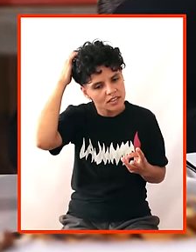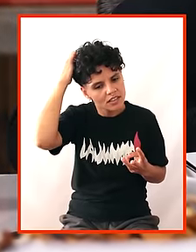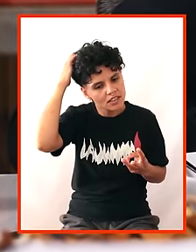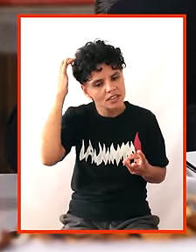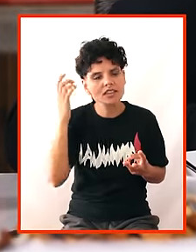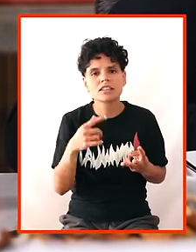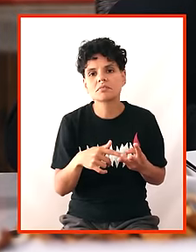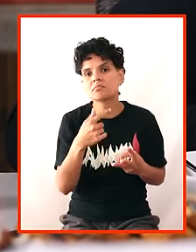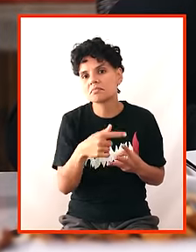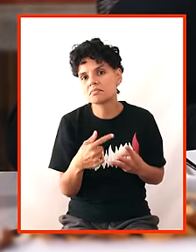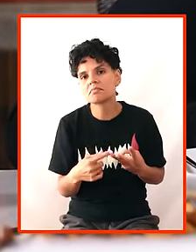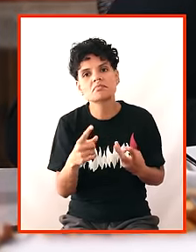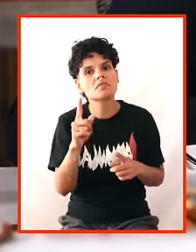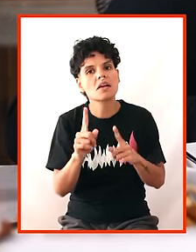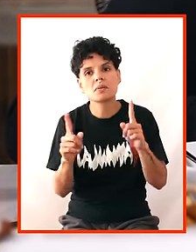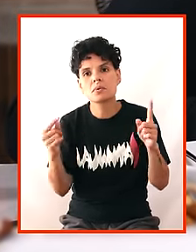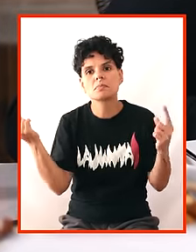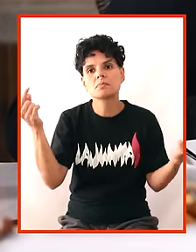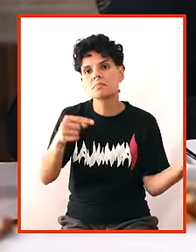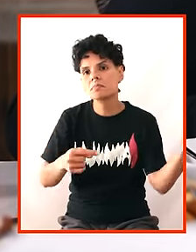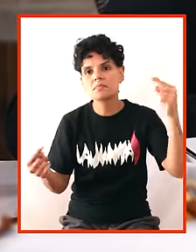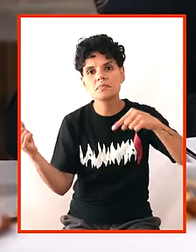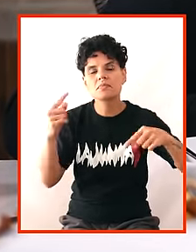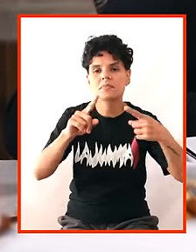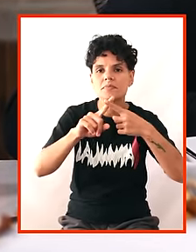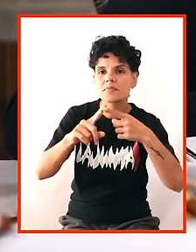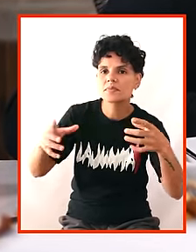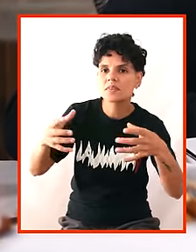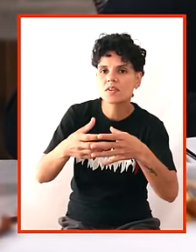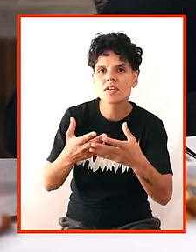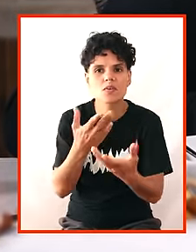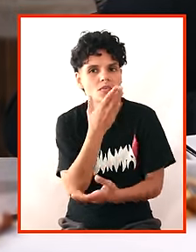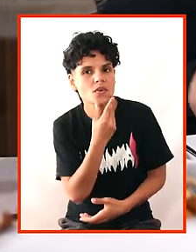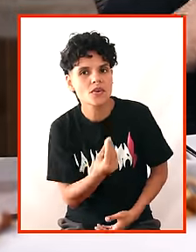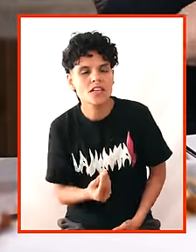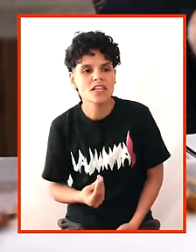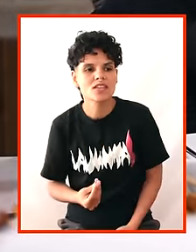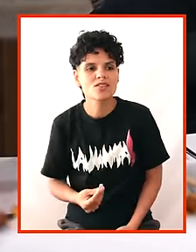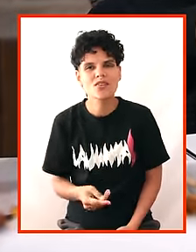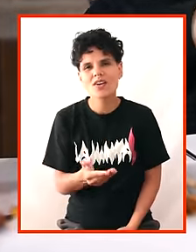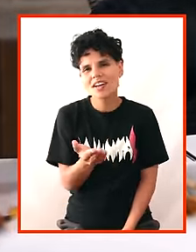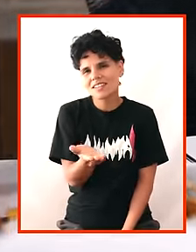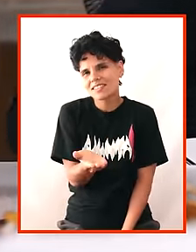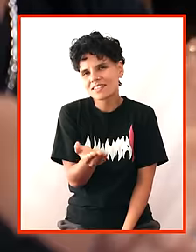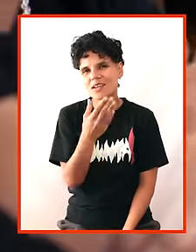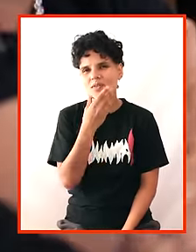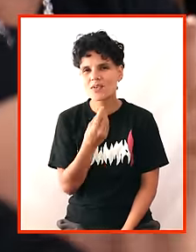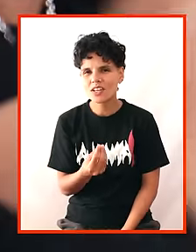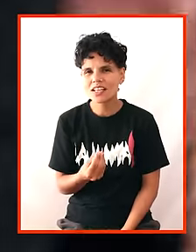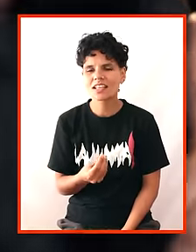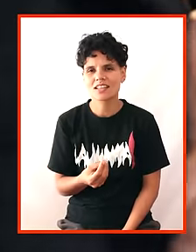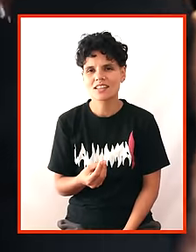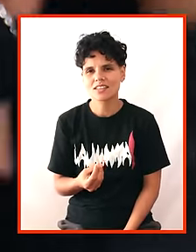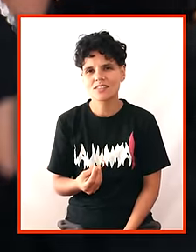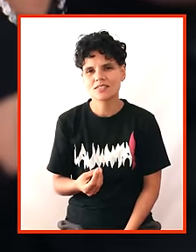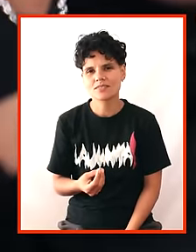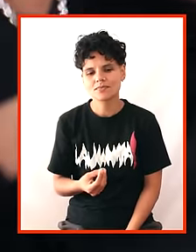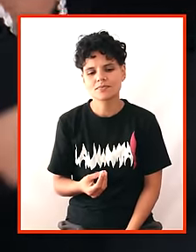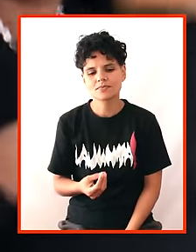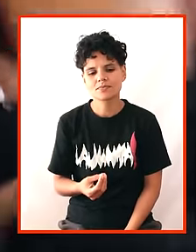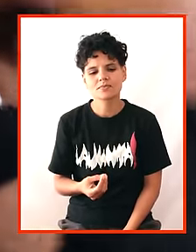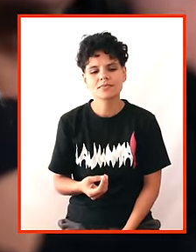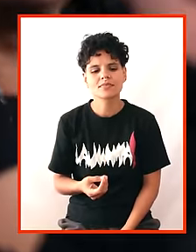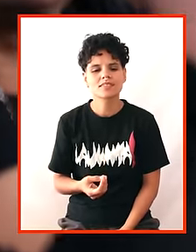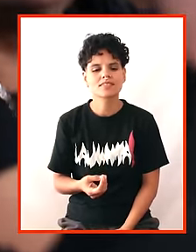vidas de usted, y es bonito que sea así, ¿no? Como que esté como ese. Es decir, porque uno dice ya los 70,